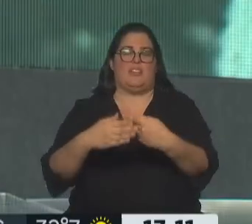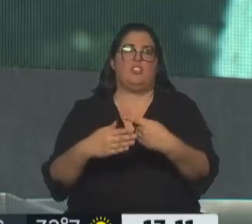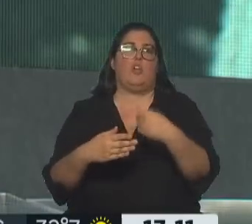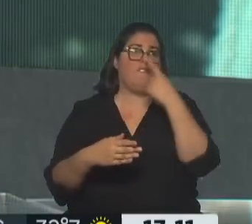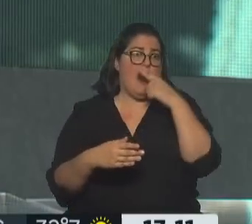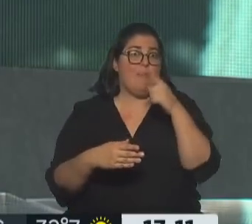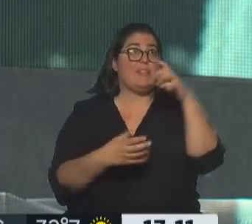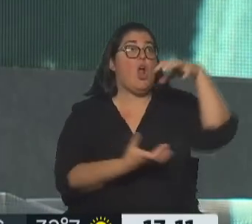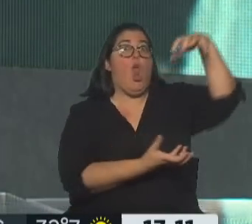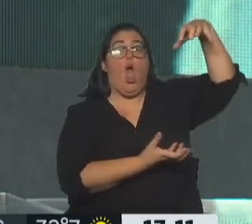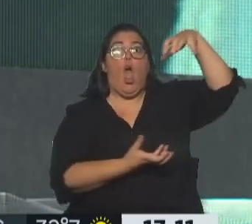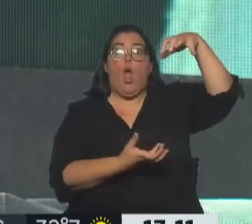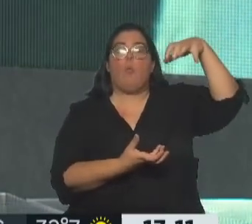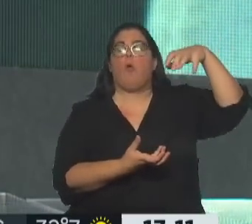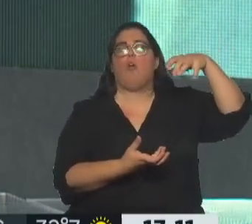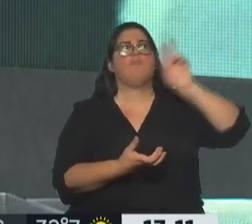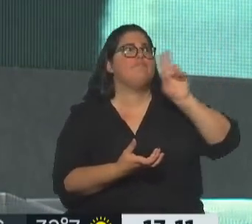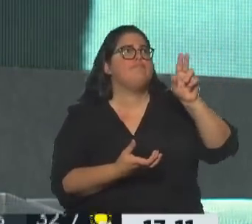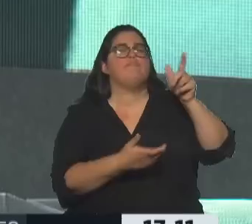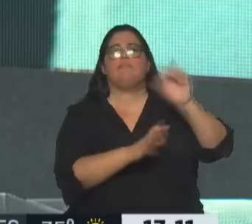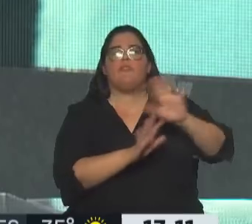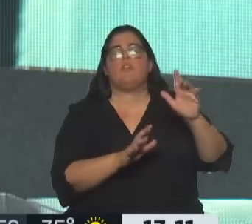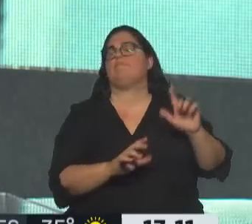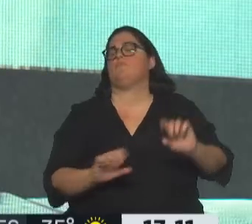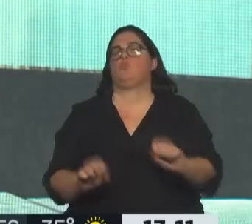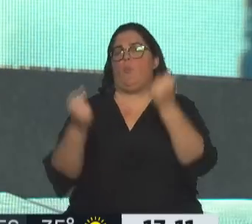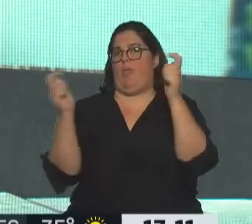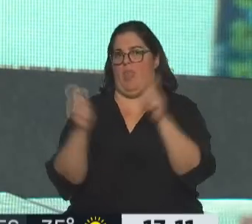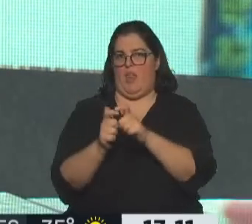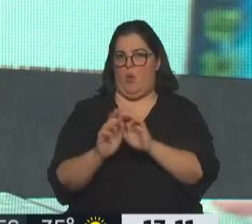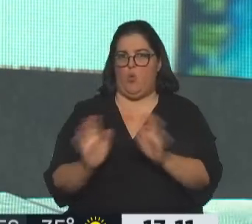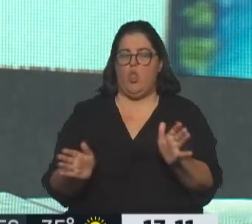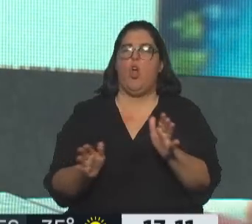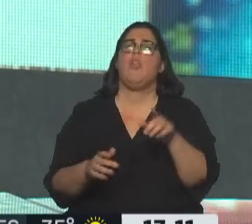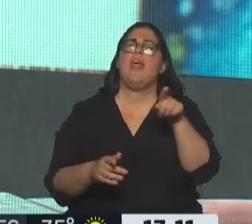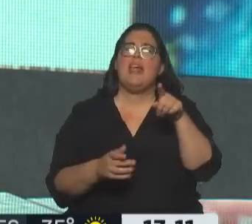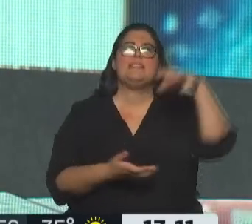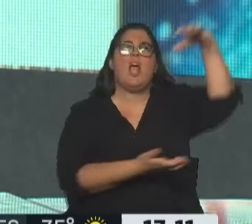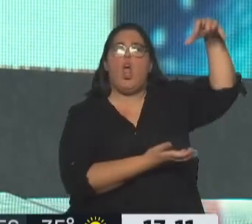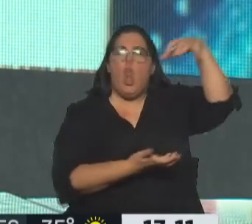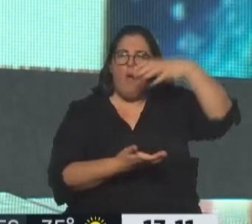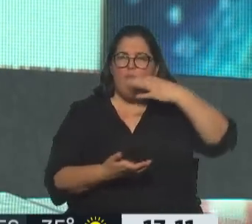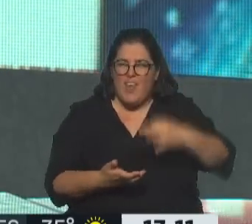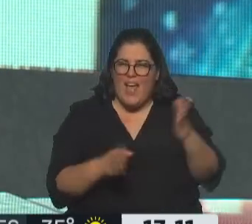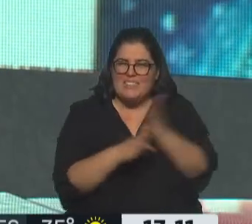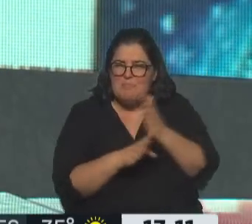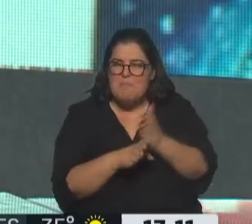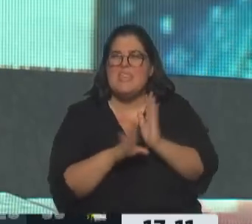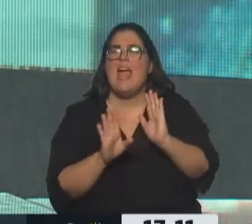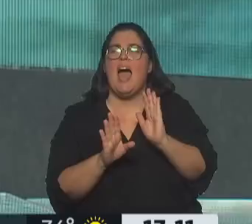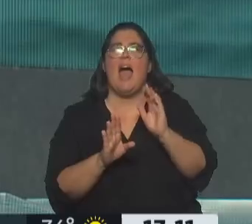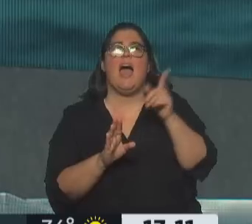es lo que no queda claro. ¿Es verdaderamente la aparición de este globo supuestamente espía lo que